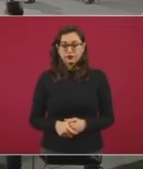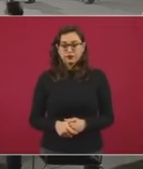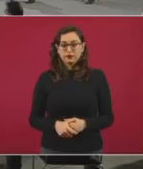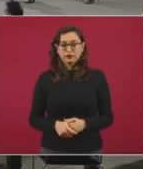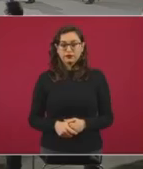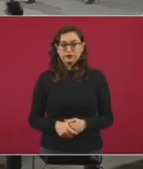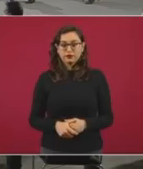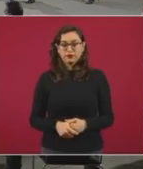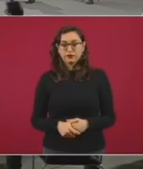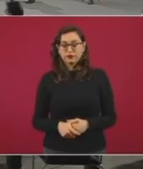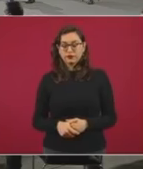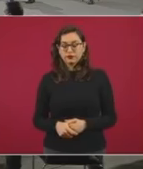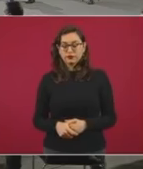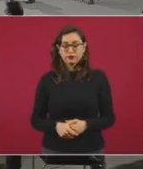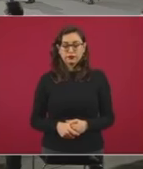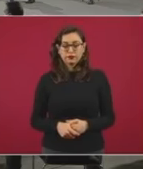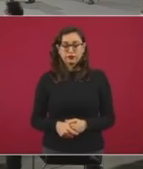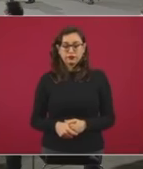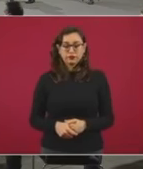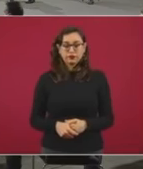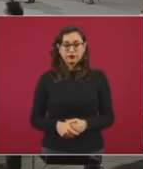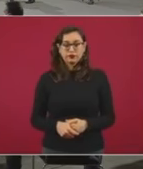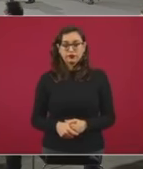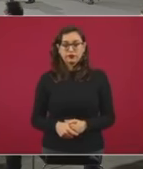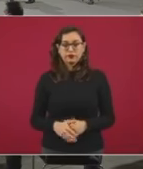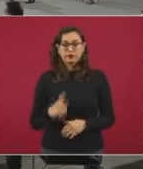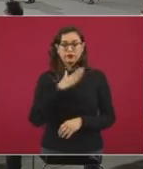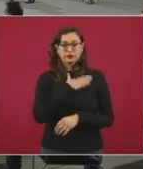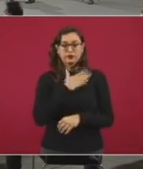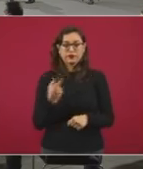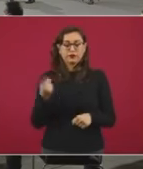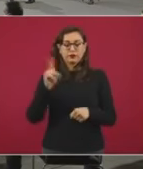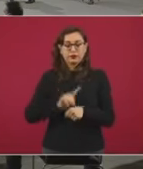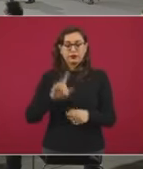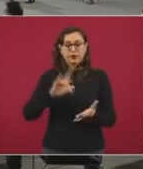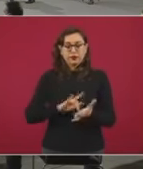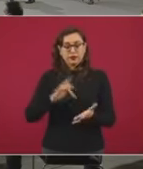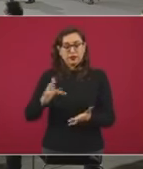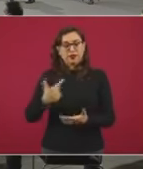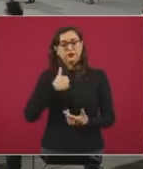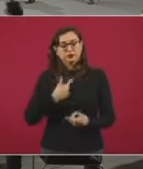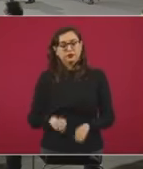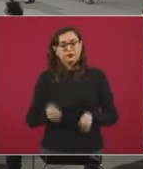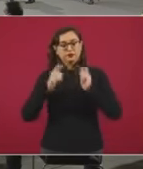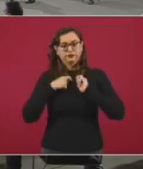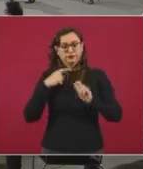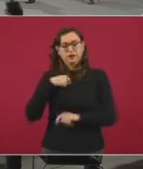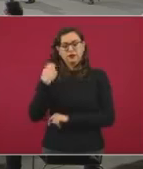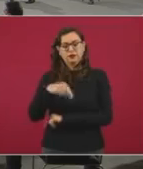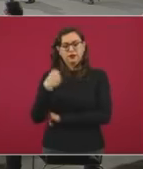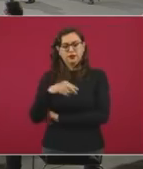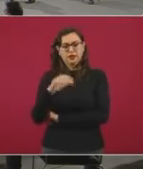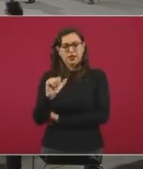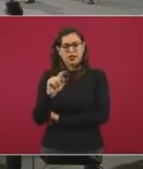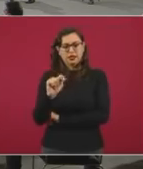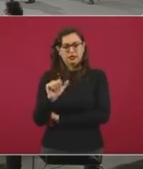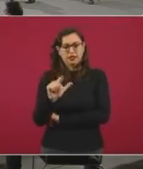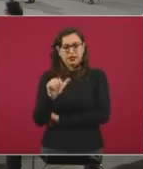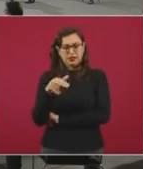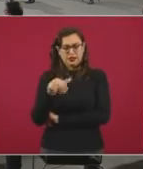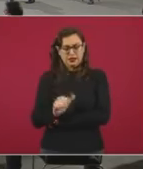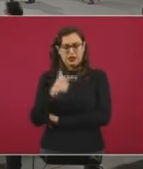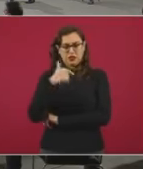Sí, pero empezamos con ella. Okay. Buenos días, gracias por la palabra. Soy Caterina Morbiato, del sur de